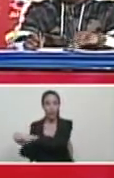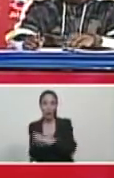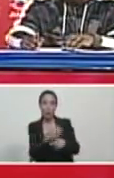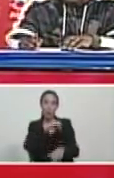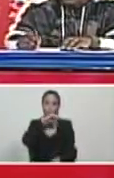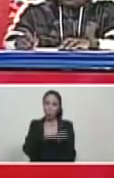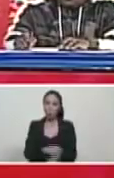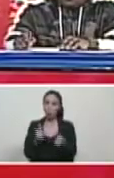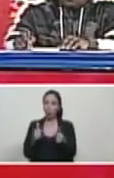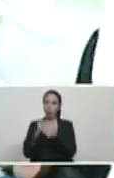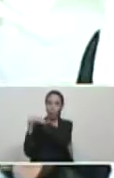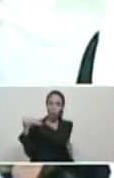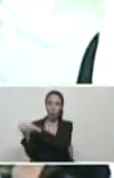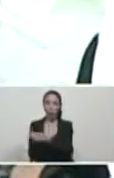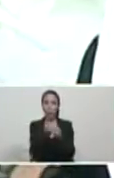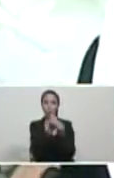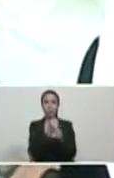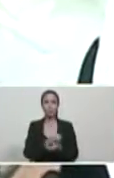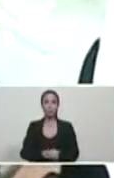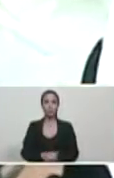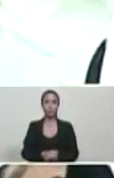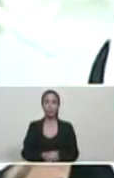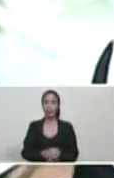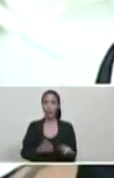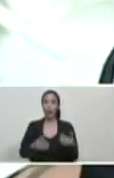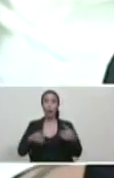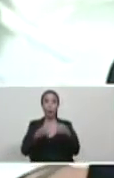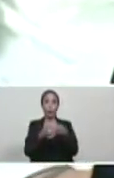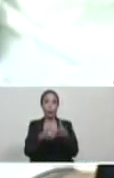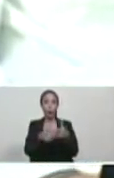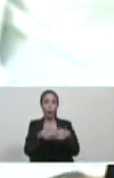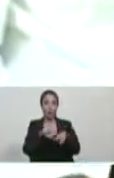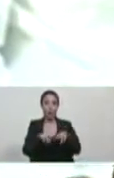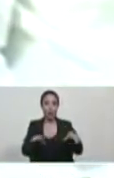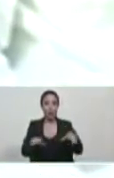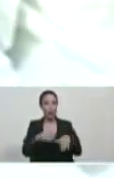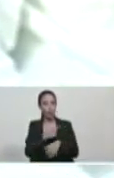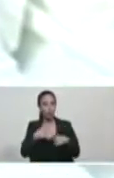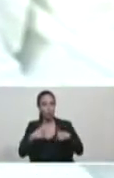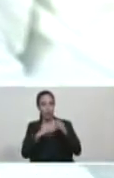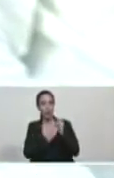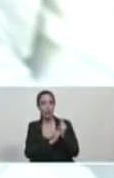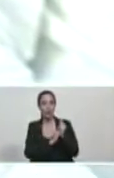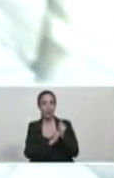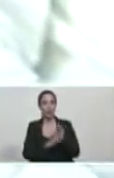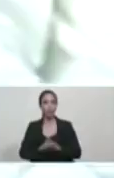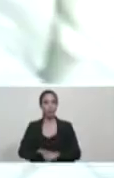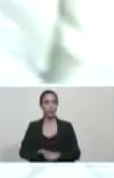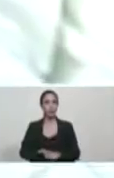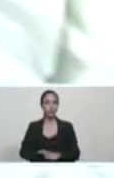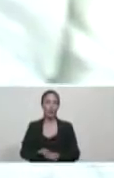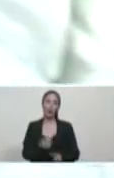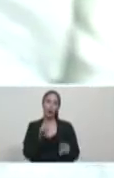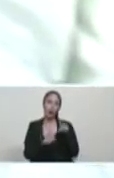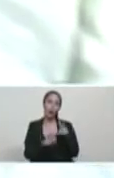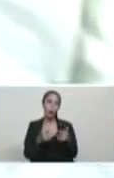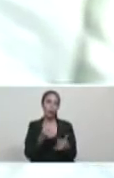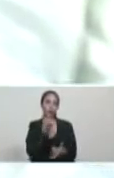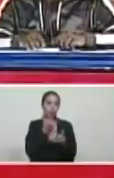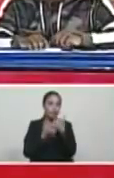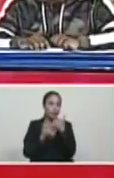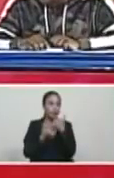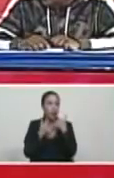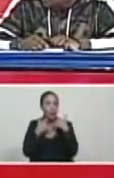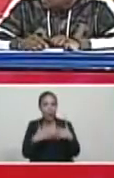y dirigía grupos deportivos de muchachos, de niños. En algunos barrios al final no fue mal.